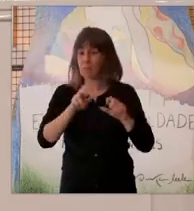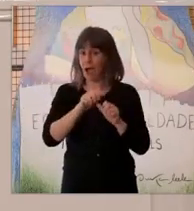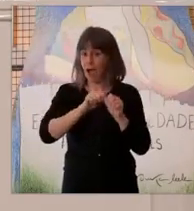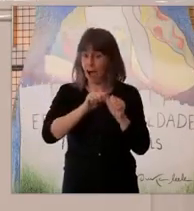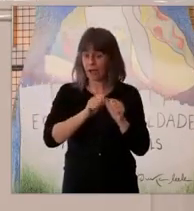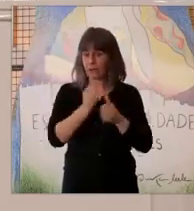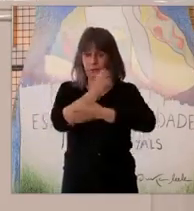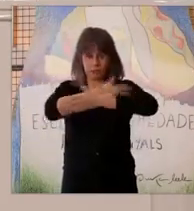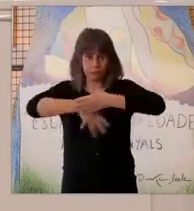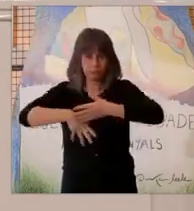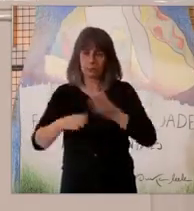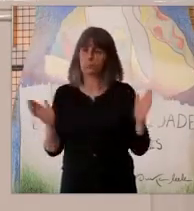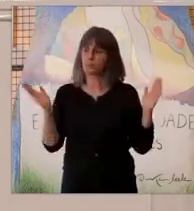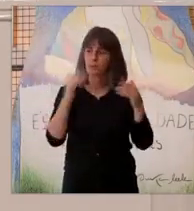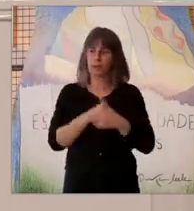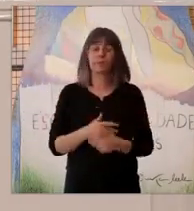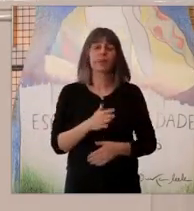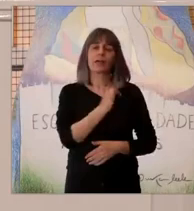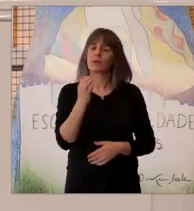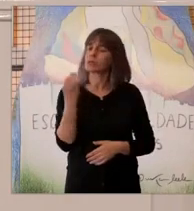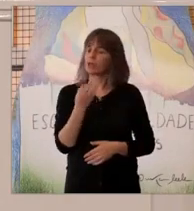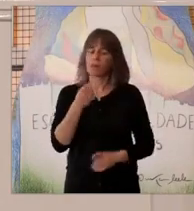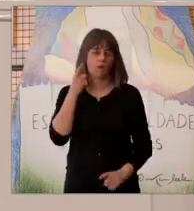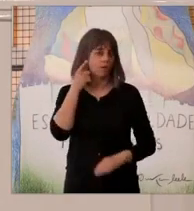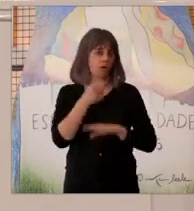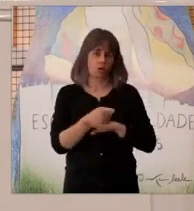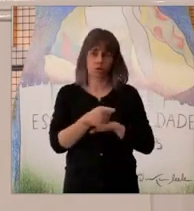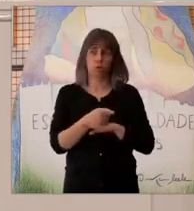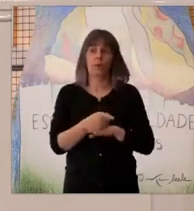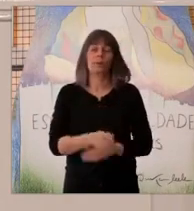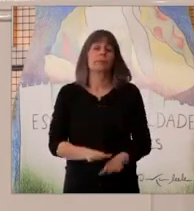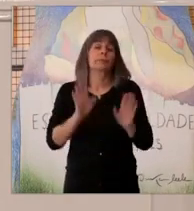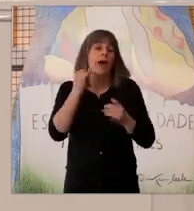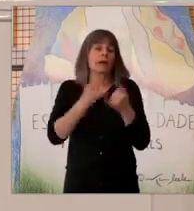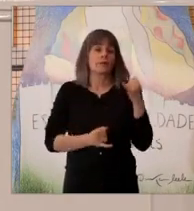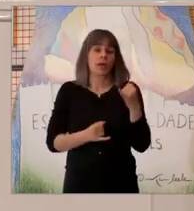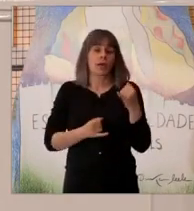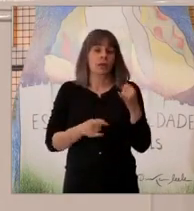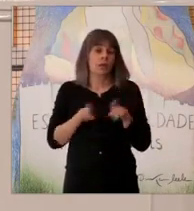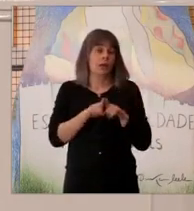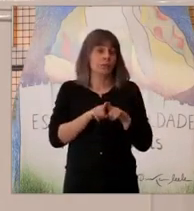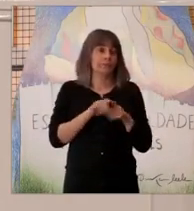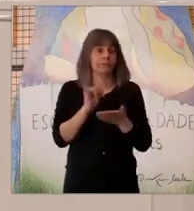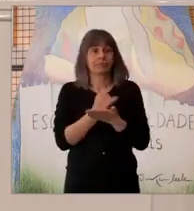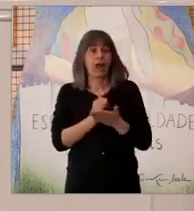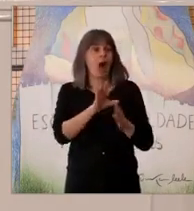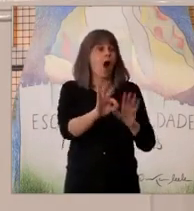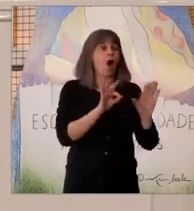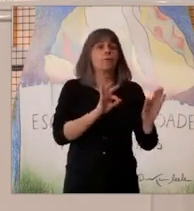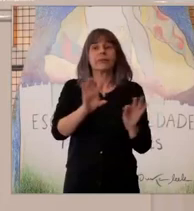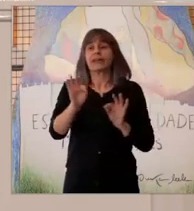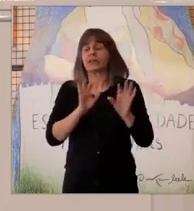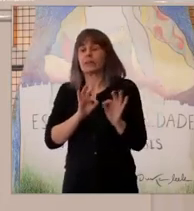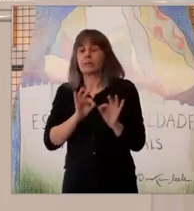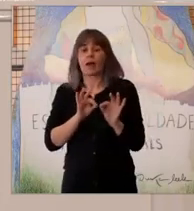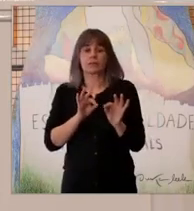que debe estar en todas partes y además debe ser obligatorio mi opinión Entonces al final Pues con optativas y demás como dices tú pues lo que